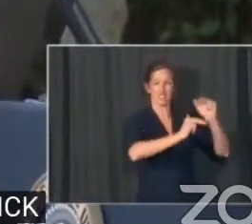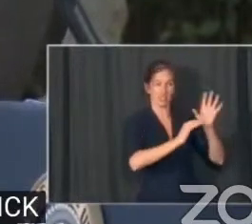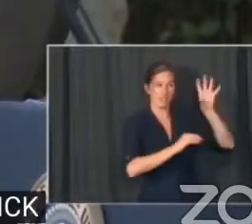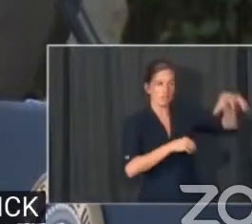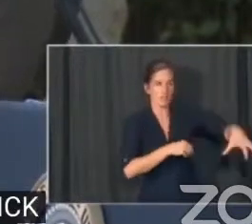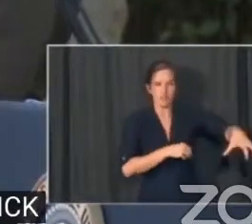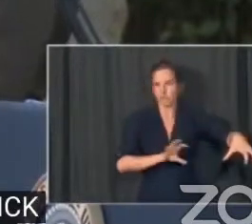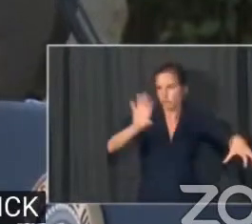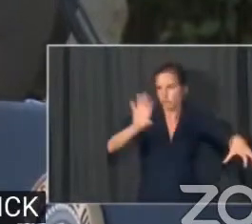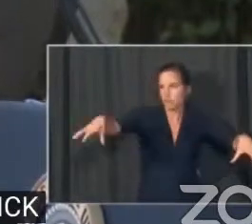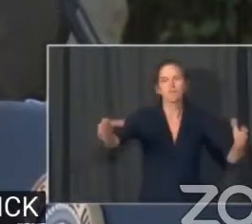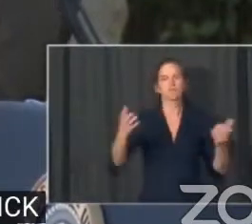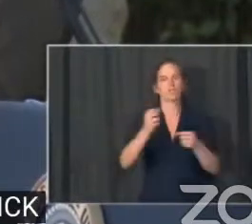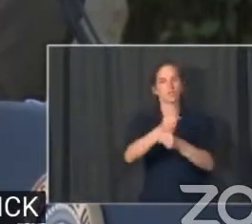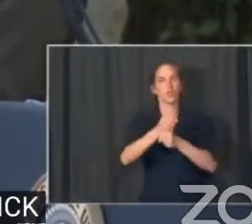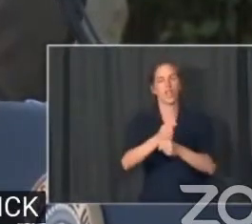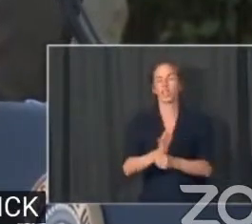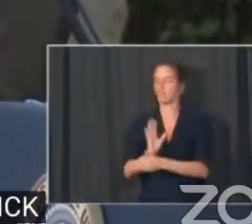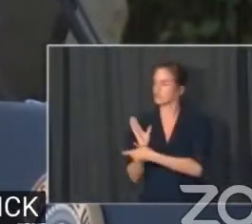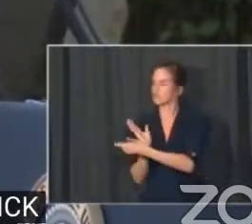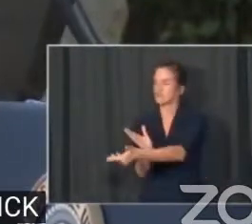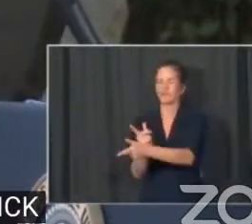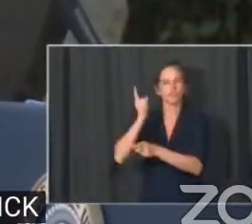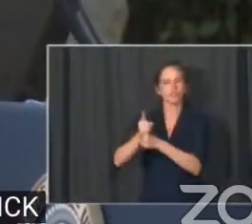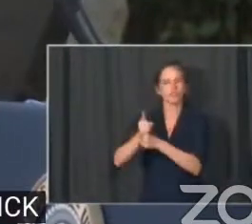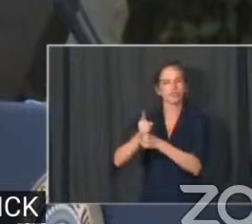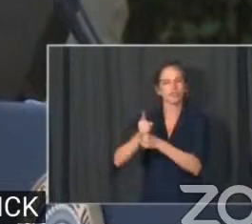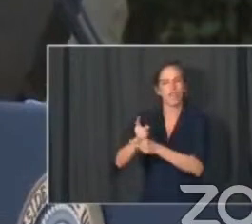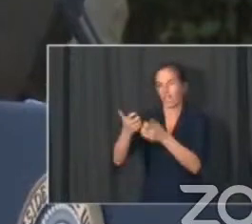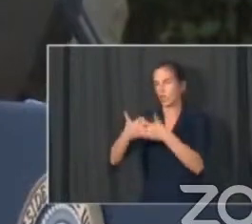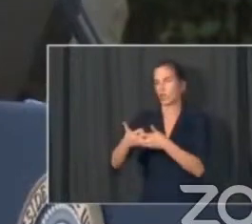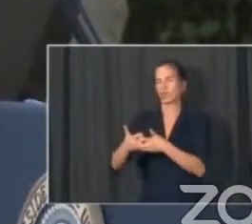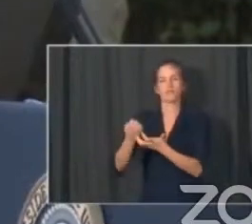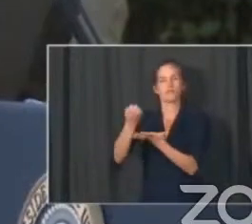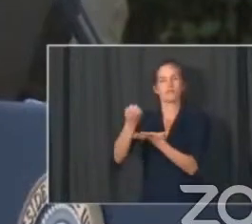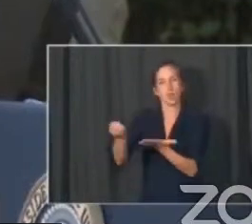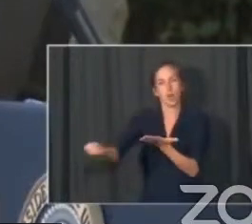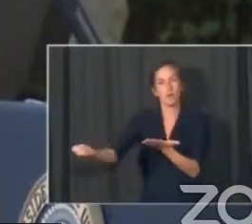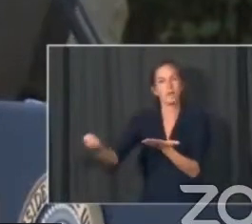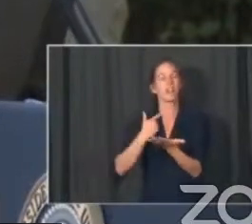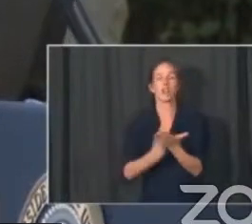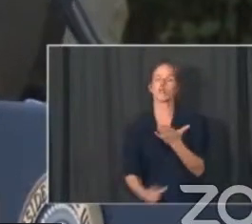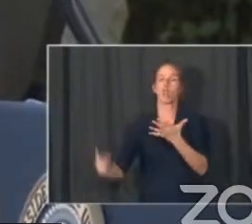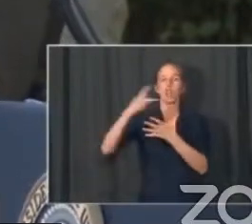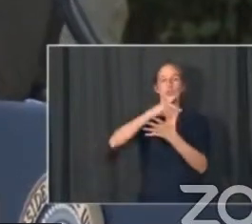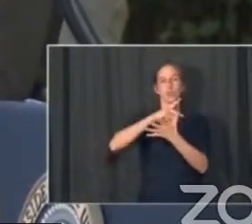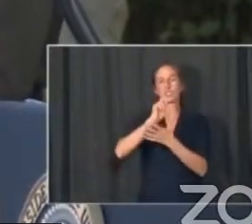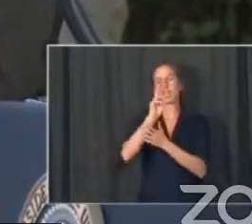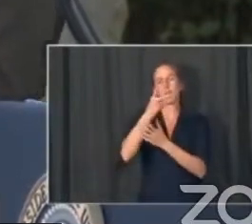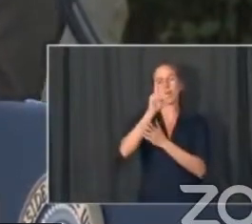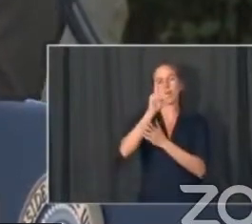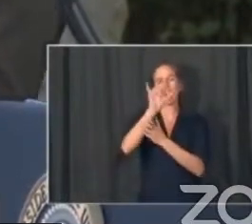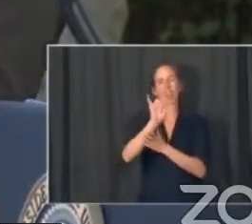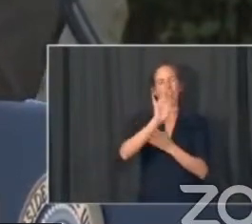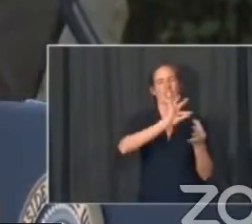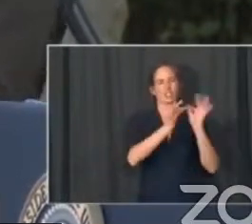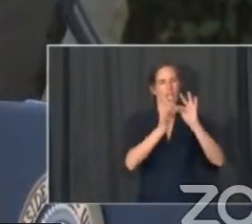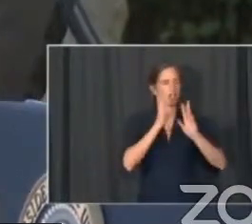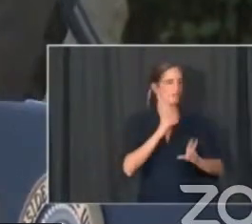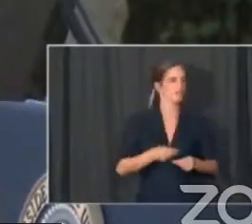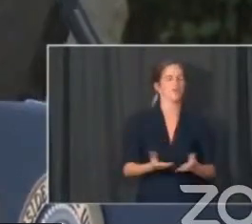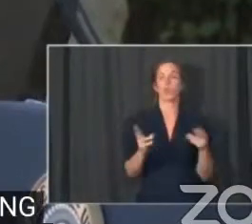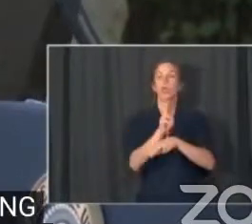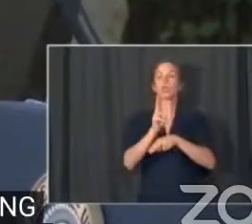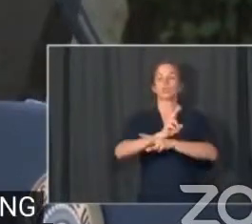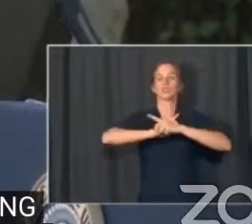farmacéutica no specialized estaba. machinery and Hemos equipment, trabajado y and construido prioritizing ladrillo a supply ladrillo chain esto. materials Lugares through the para Defense traer Production